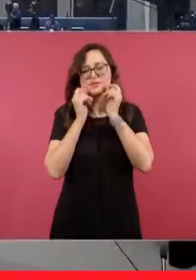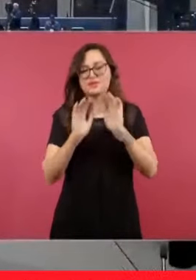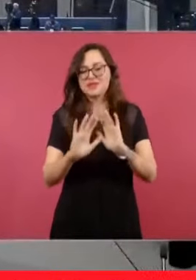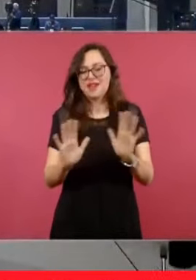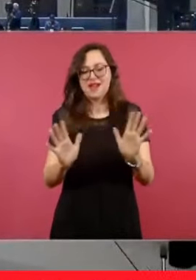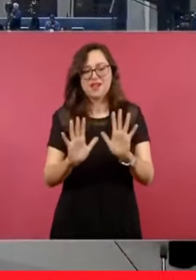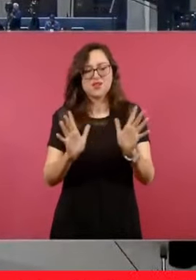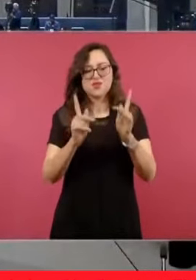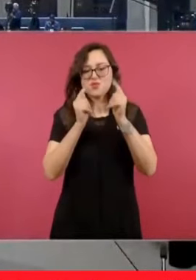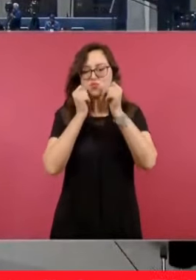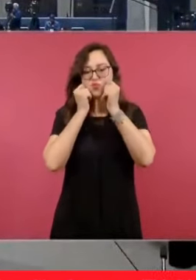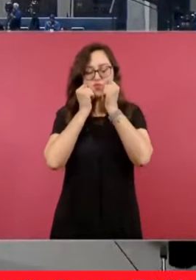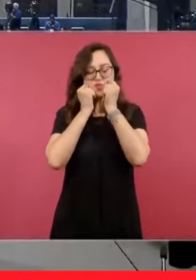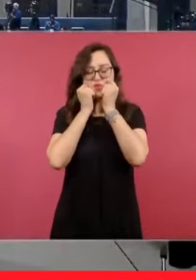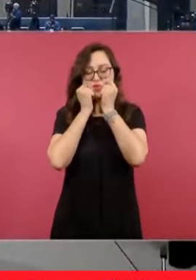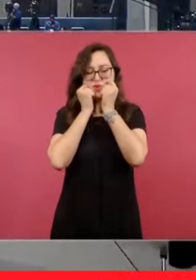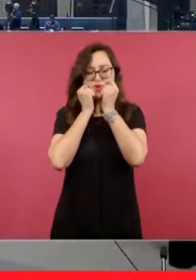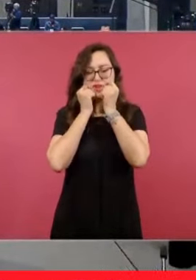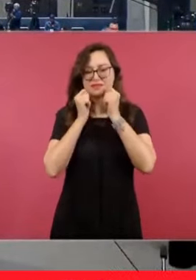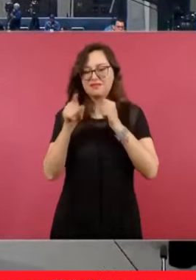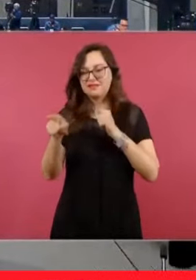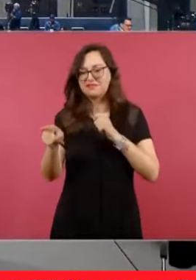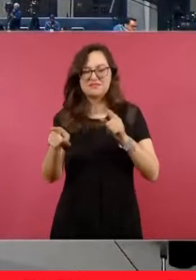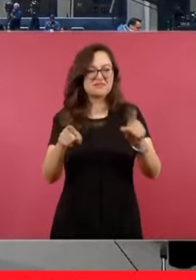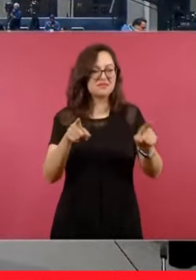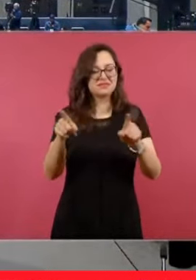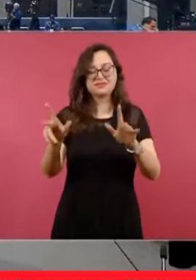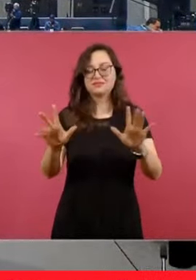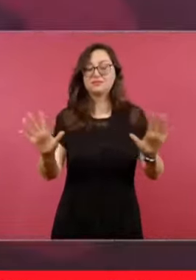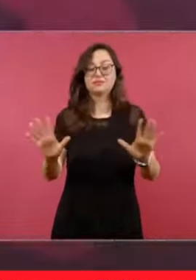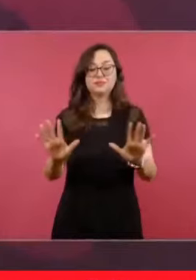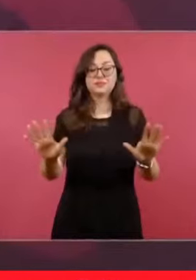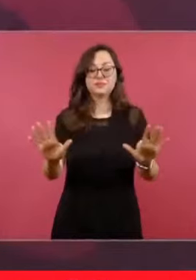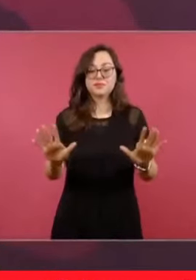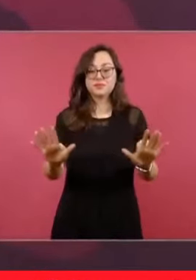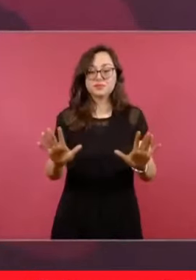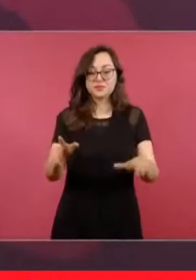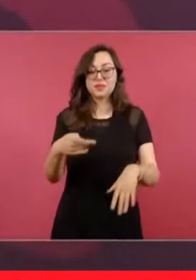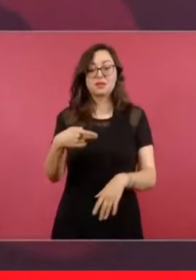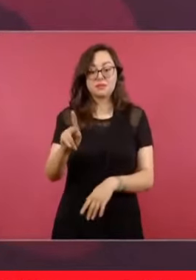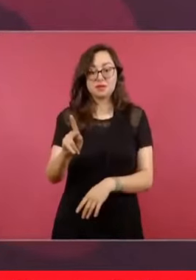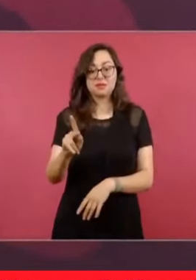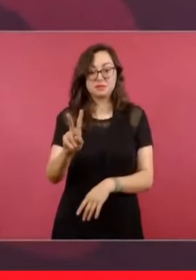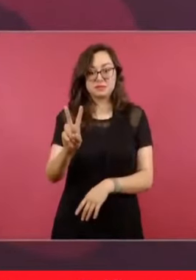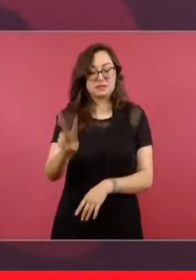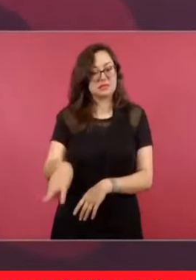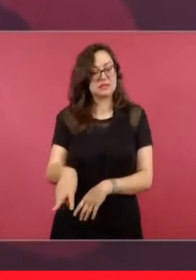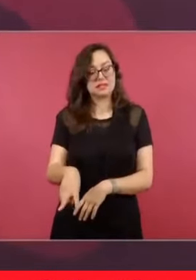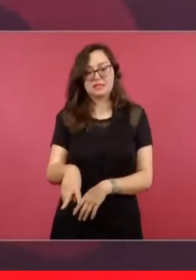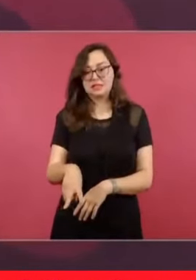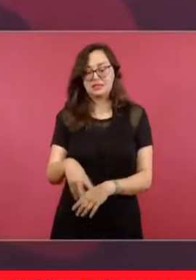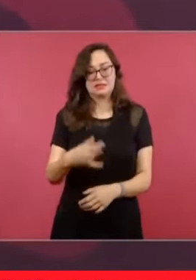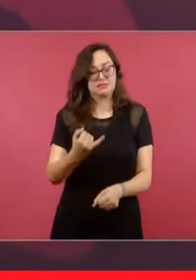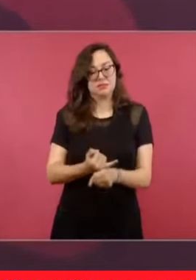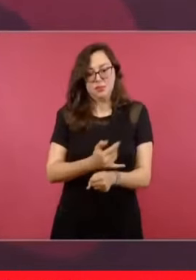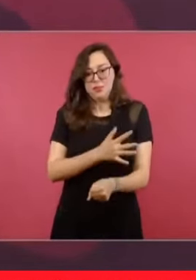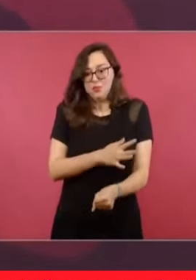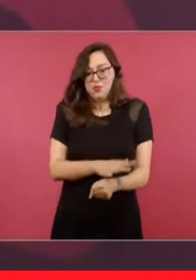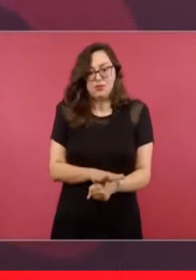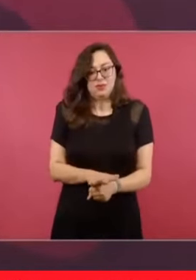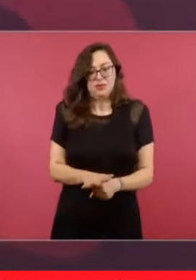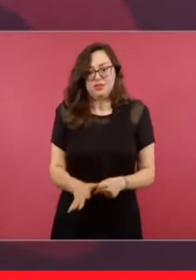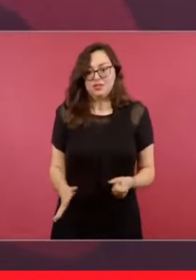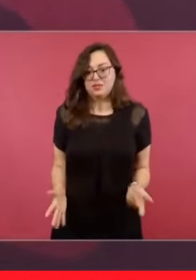Este sí si si era para para comentarlo eh Porque pues